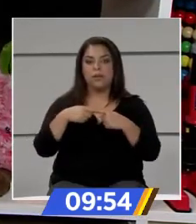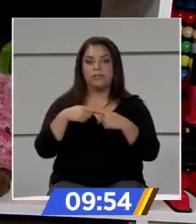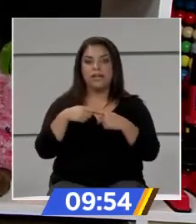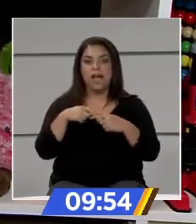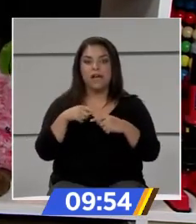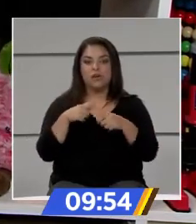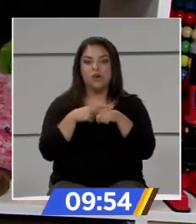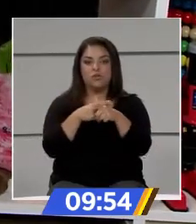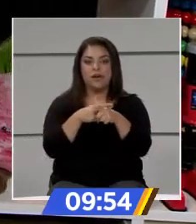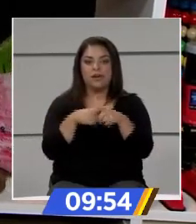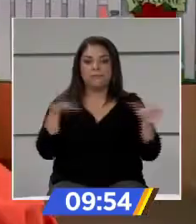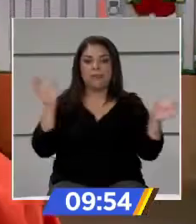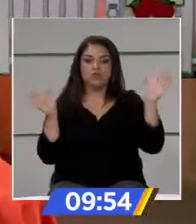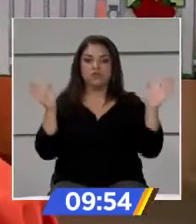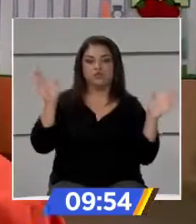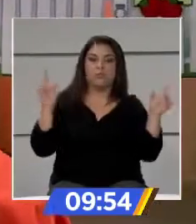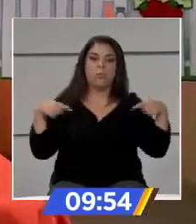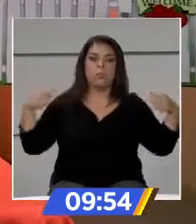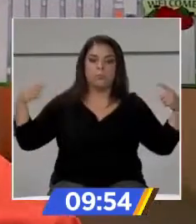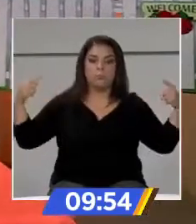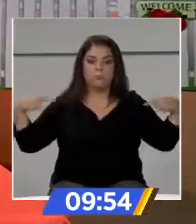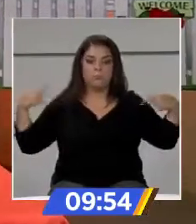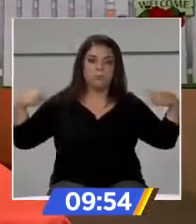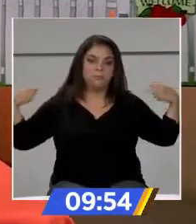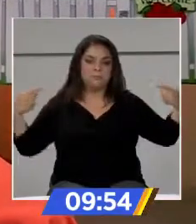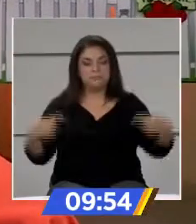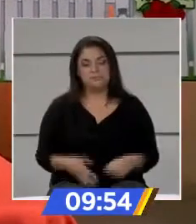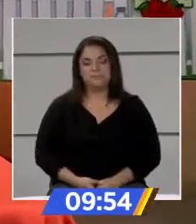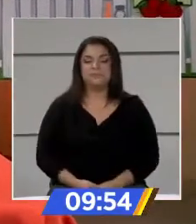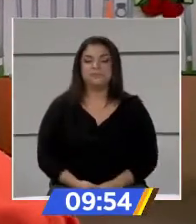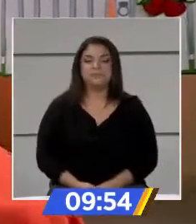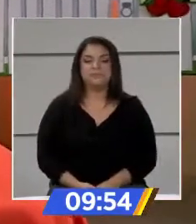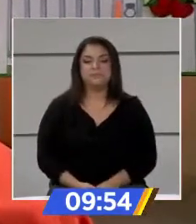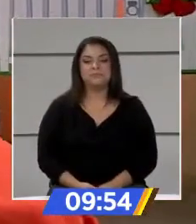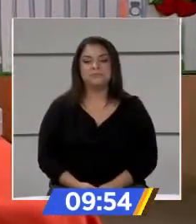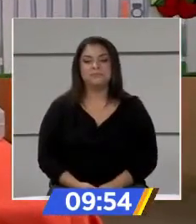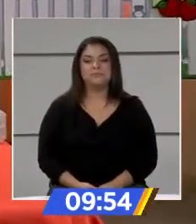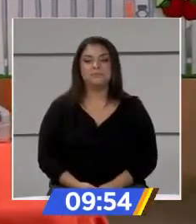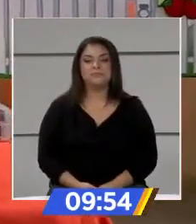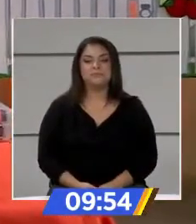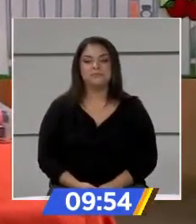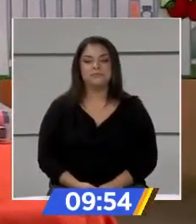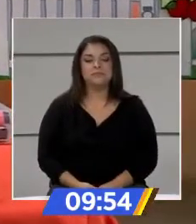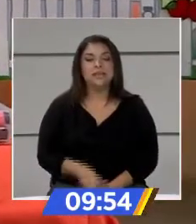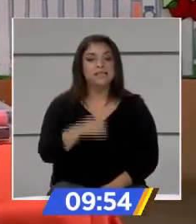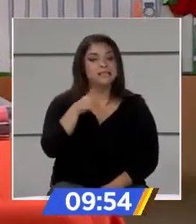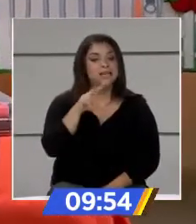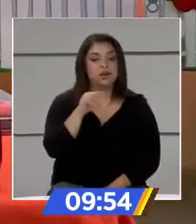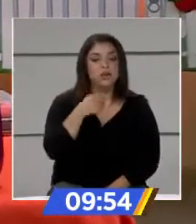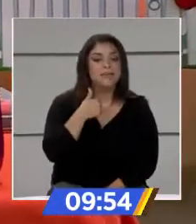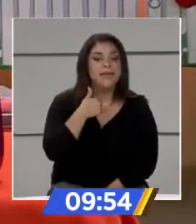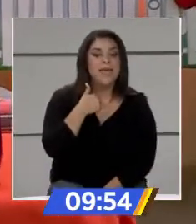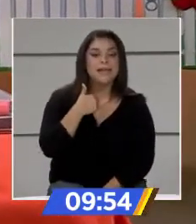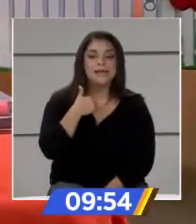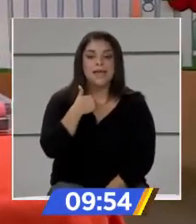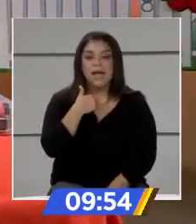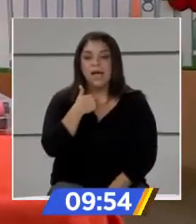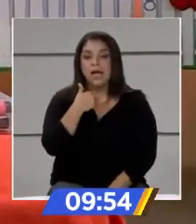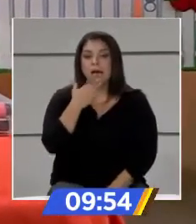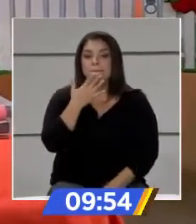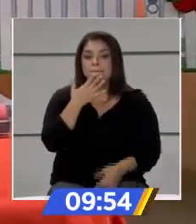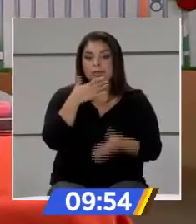brazos. Eso está muy bonito. Si no tienen, por ejemplo, pintura de la que pegan en